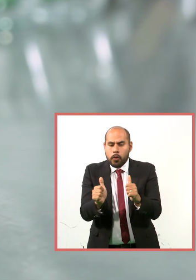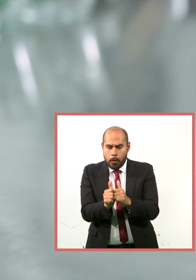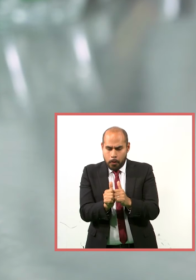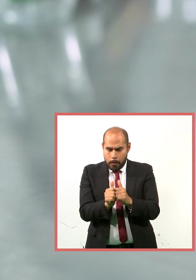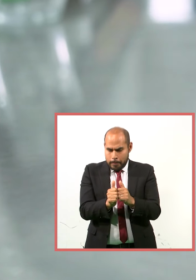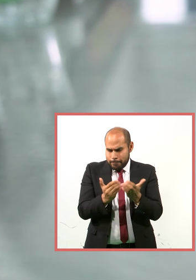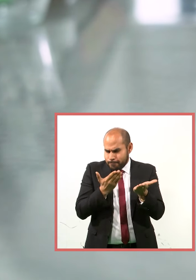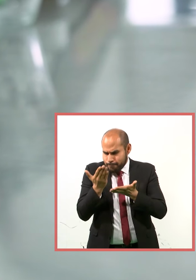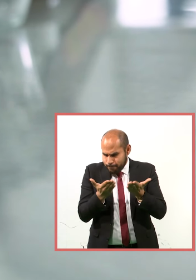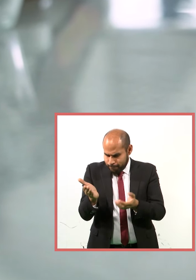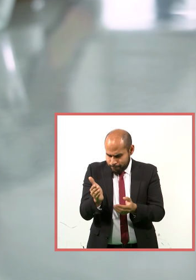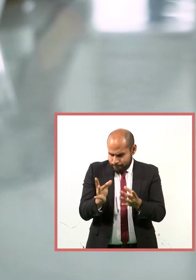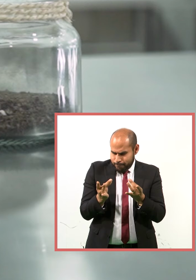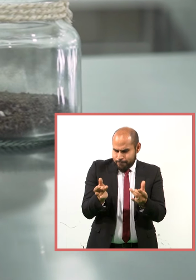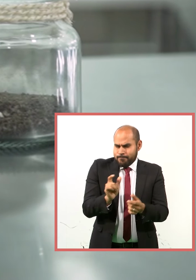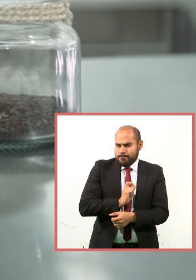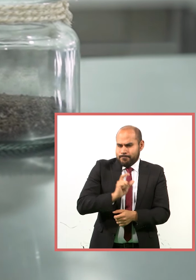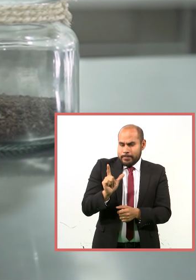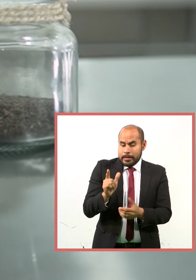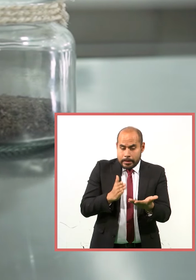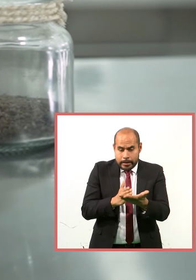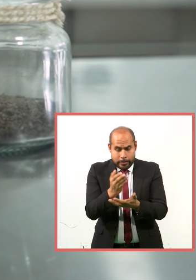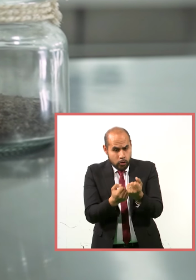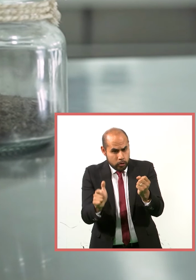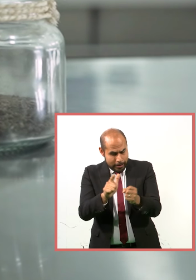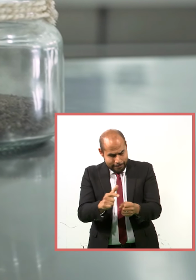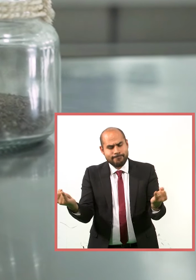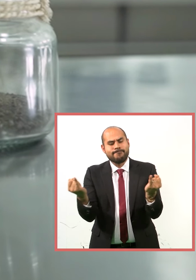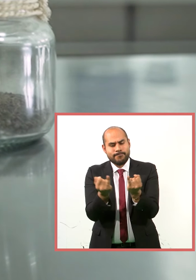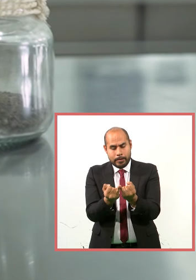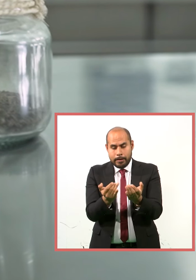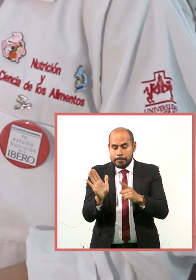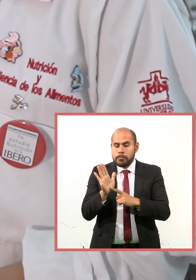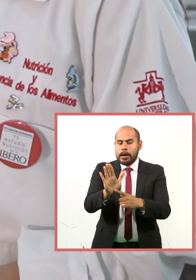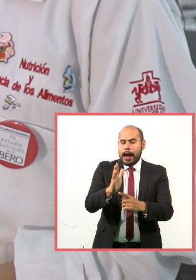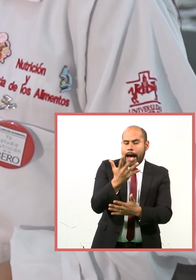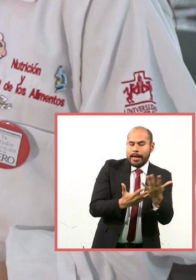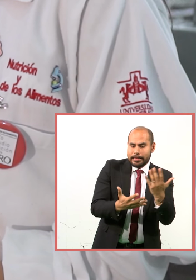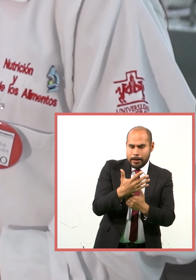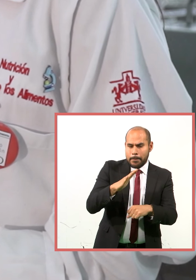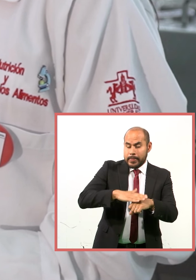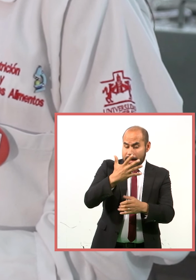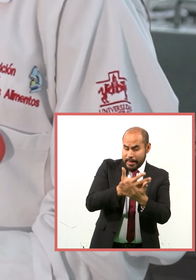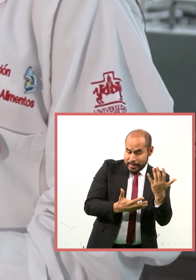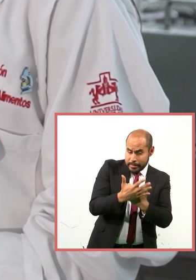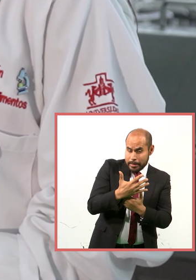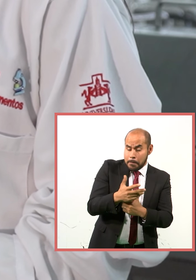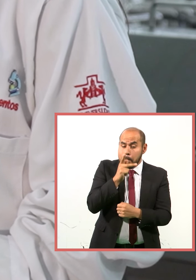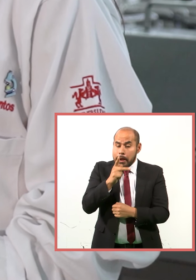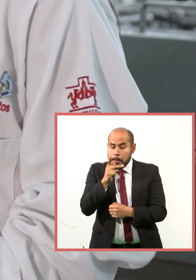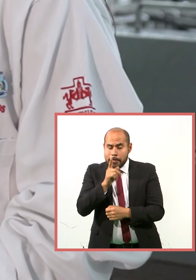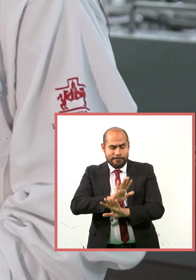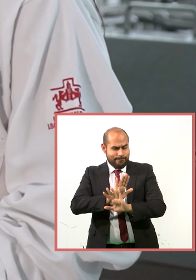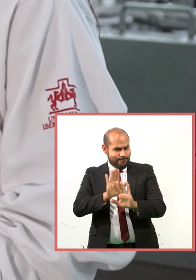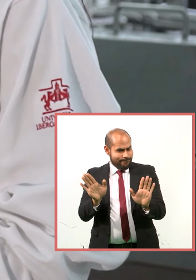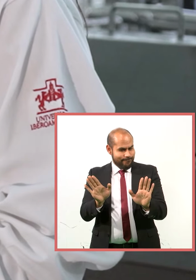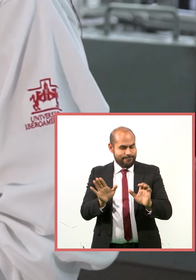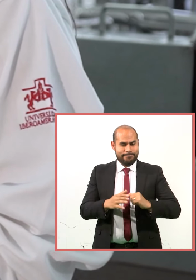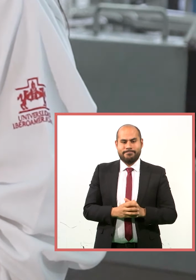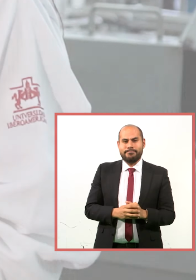de la calidad académica, pero también la incidencia social, y demostrarlo a través de las obras, más en las obras que en las